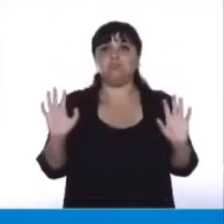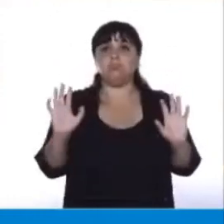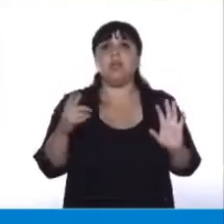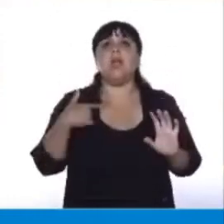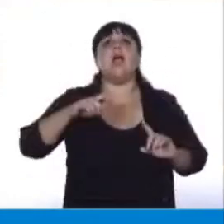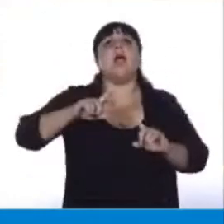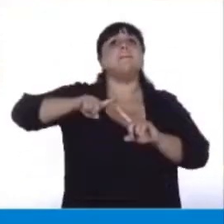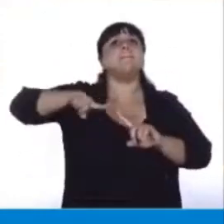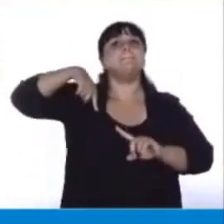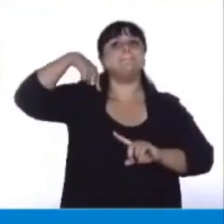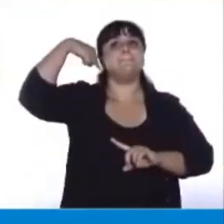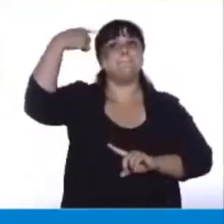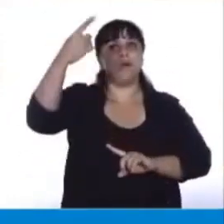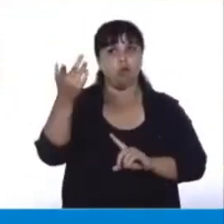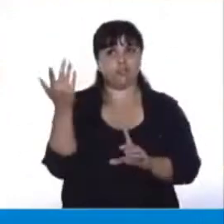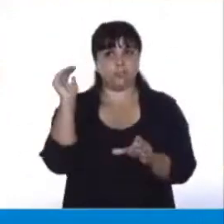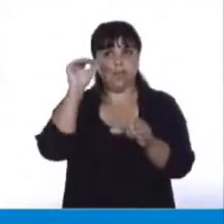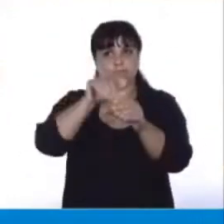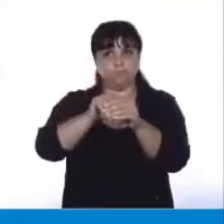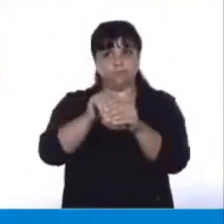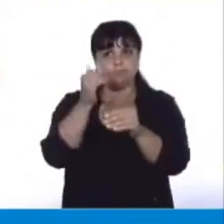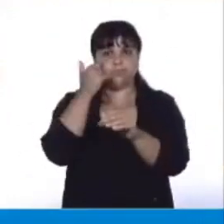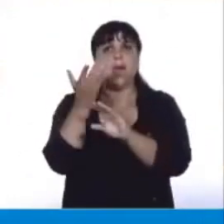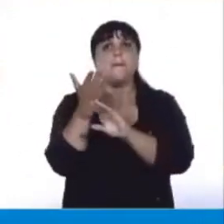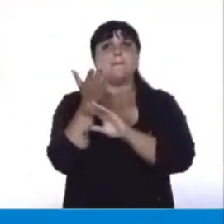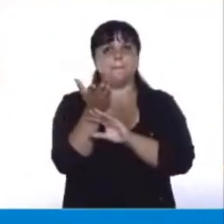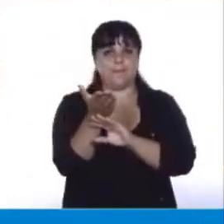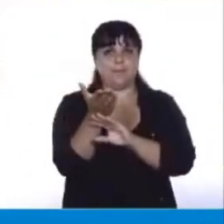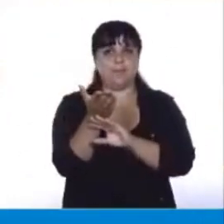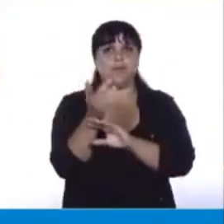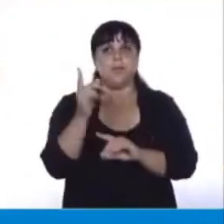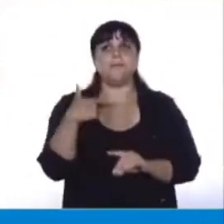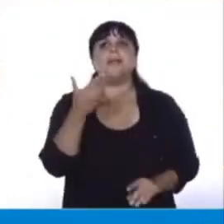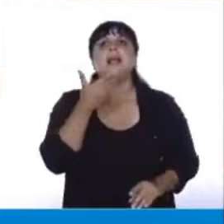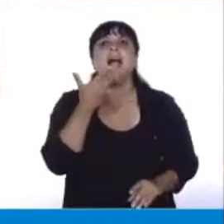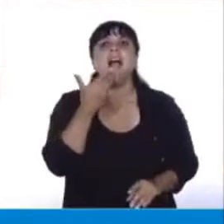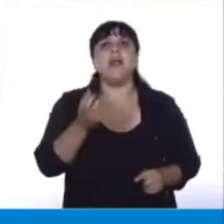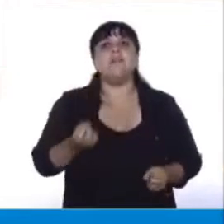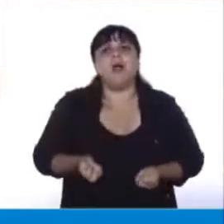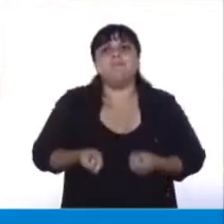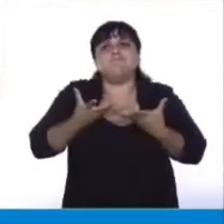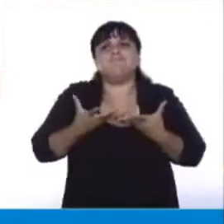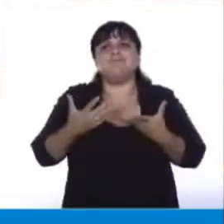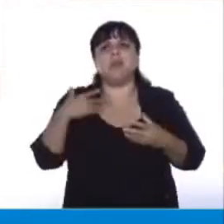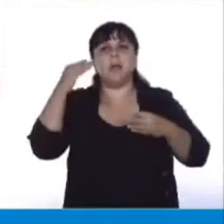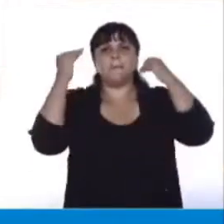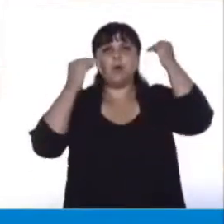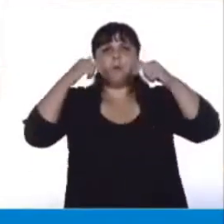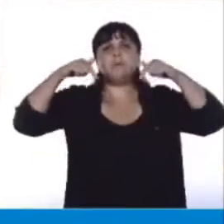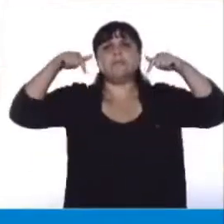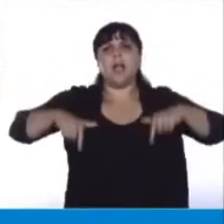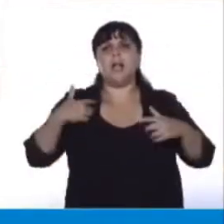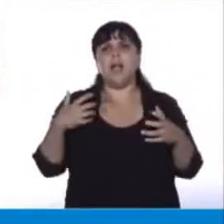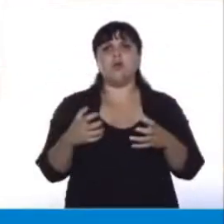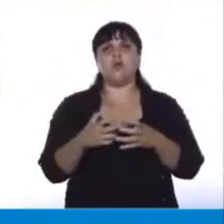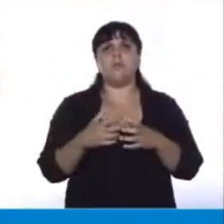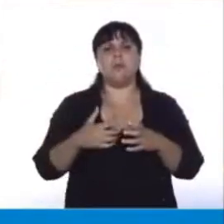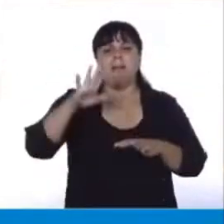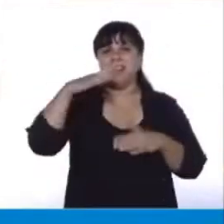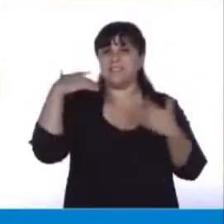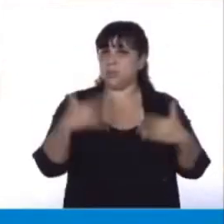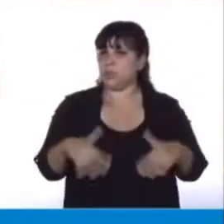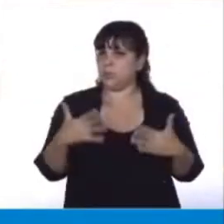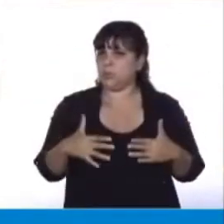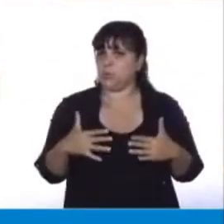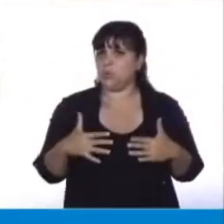por la próxima intervención. Solicité hacer uso de la palabra para expresar la preocupación de esta banca por un hecho de máxima gravedad